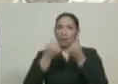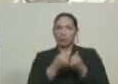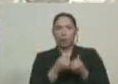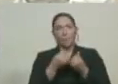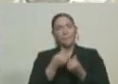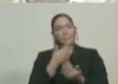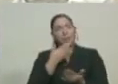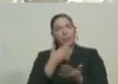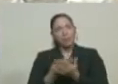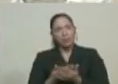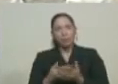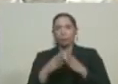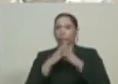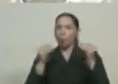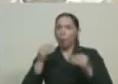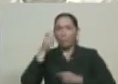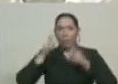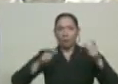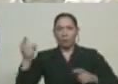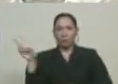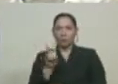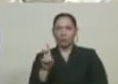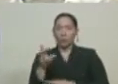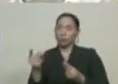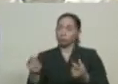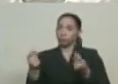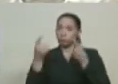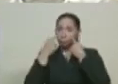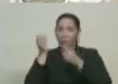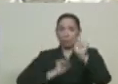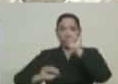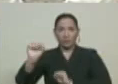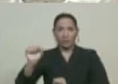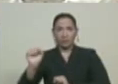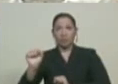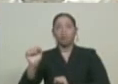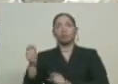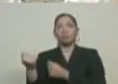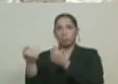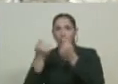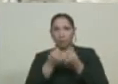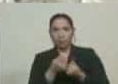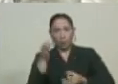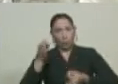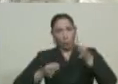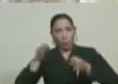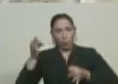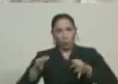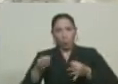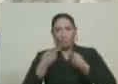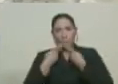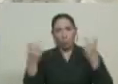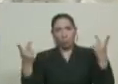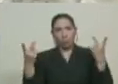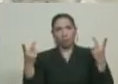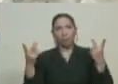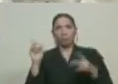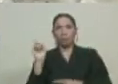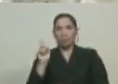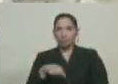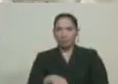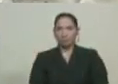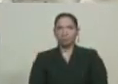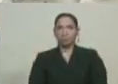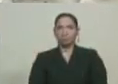a todo el pueblo de Venezuela que se active en la defensa de los precios que serán debidamente publicados, como también se ha